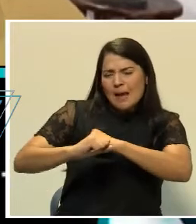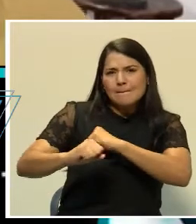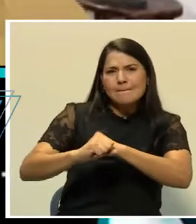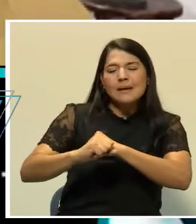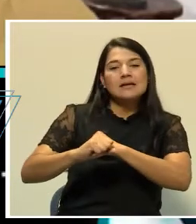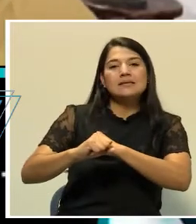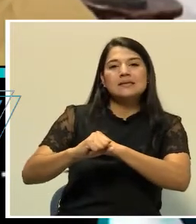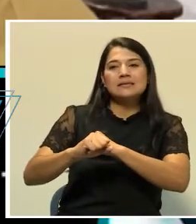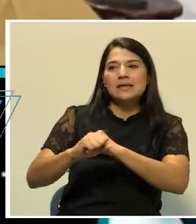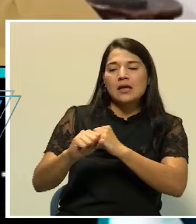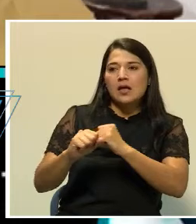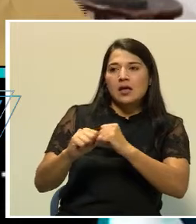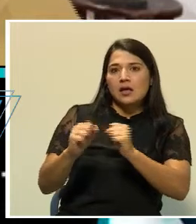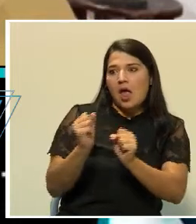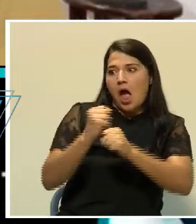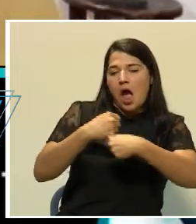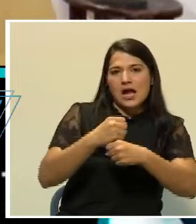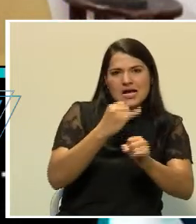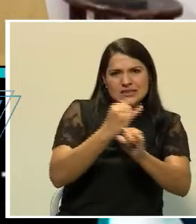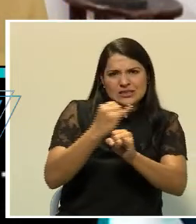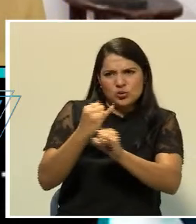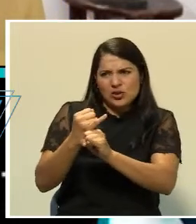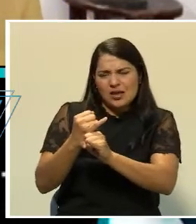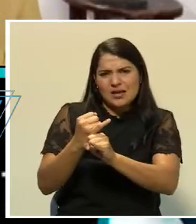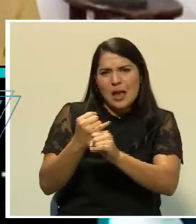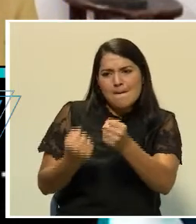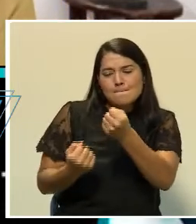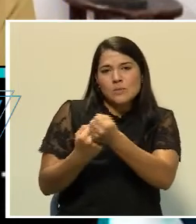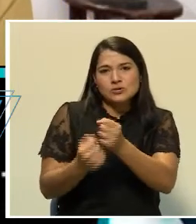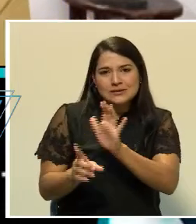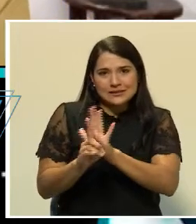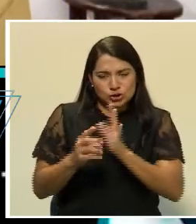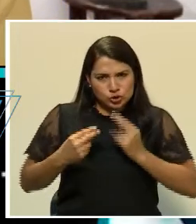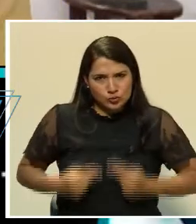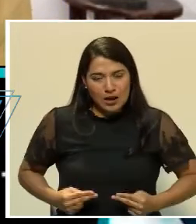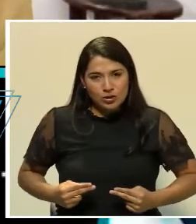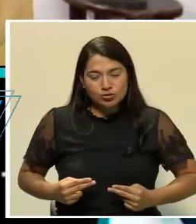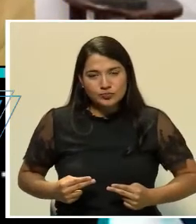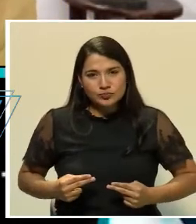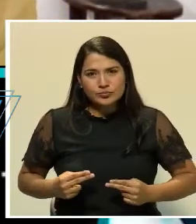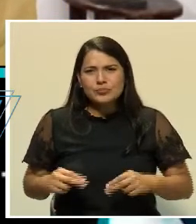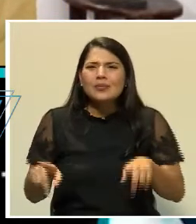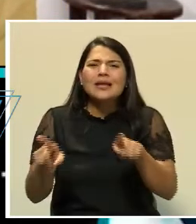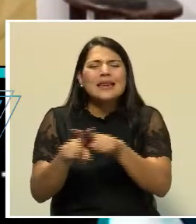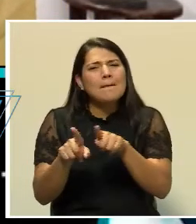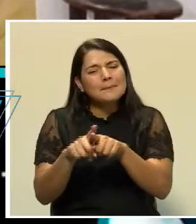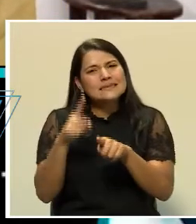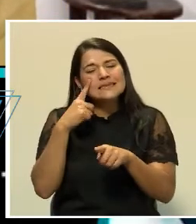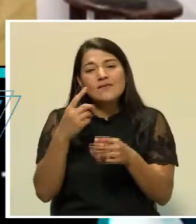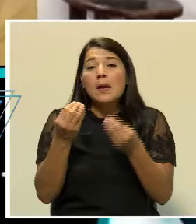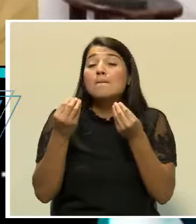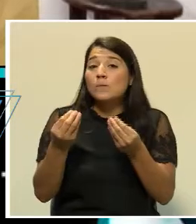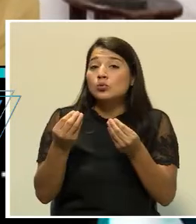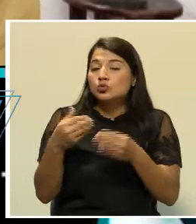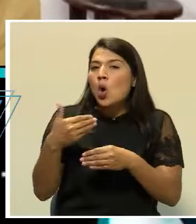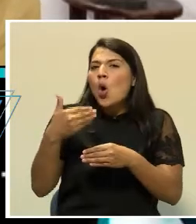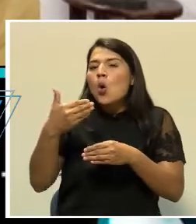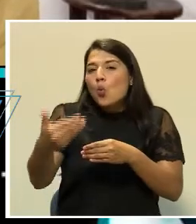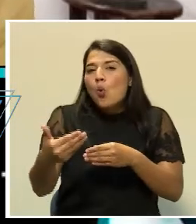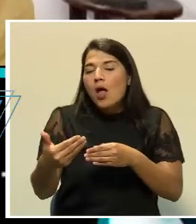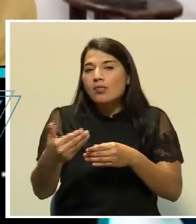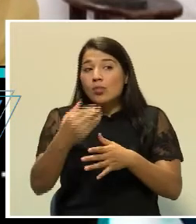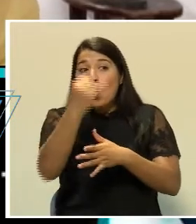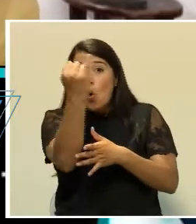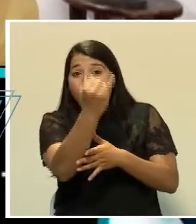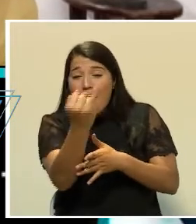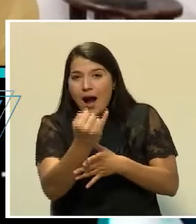de instituciones que trabajan para los derechos humanos. Incluso se nota mucho cuando hay arte, dirección